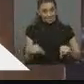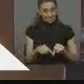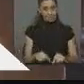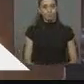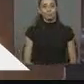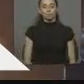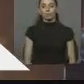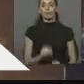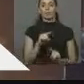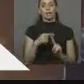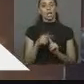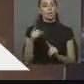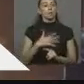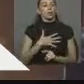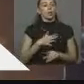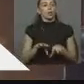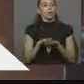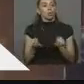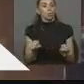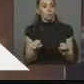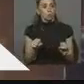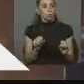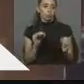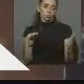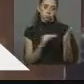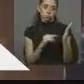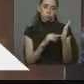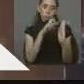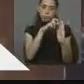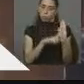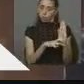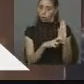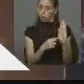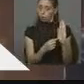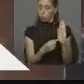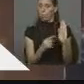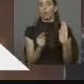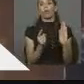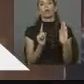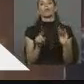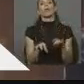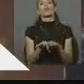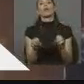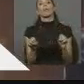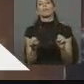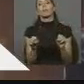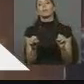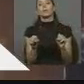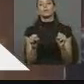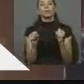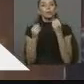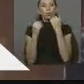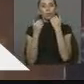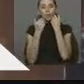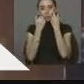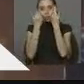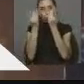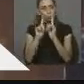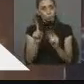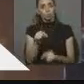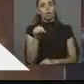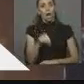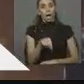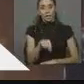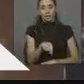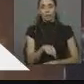Y además era muy comprometido con los proyectos que respaldaba, no era un compromiso vergonzante.